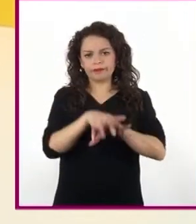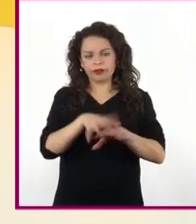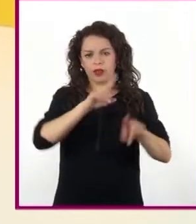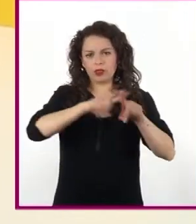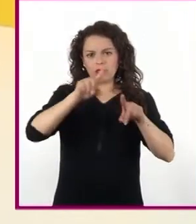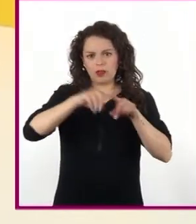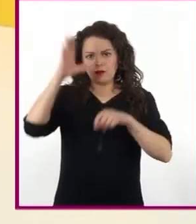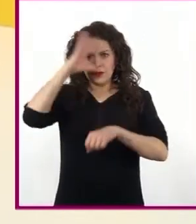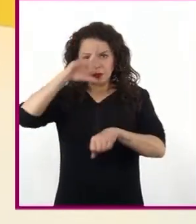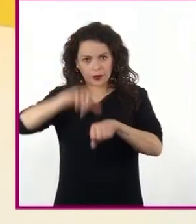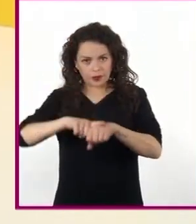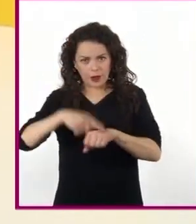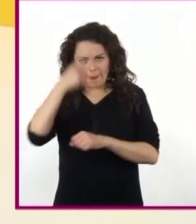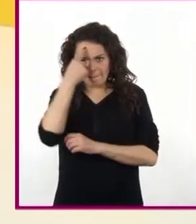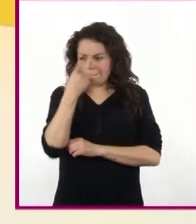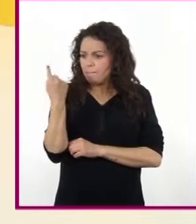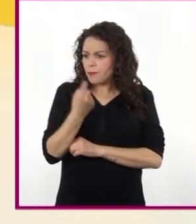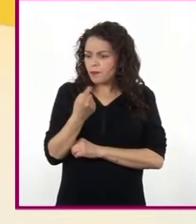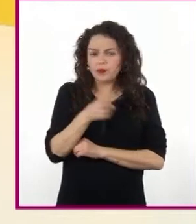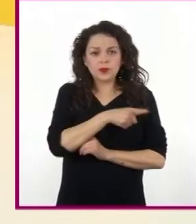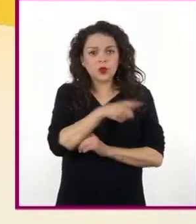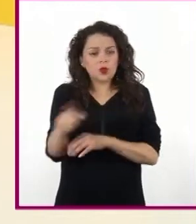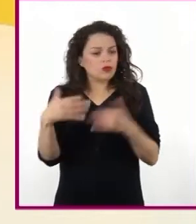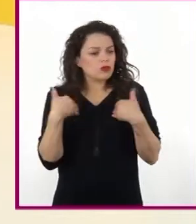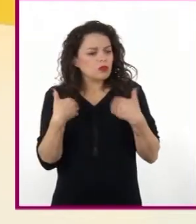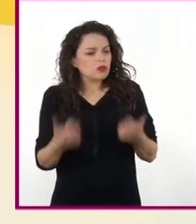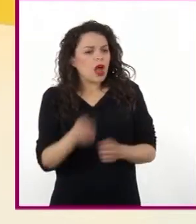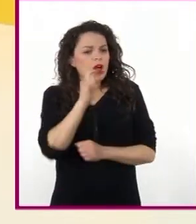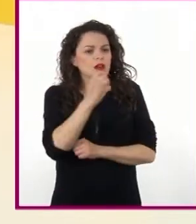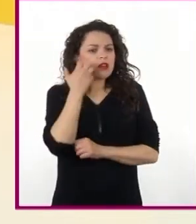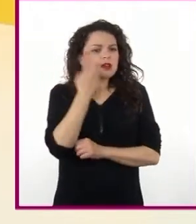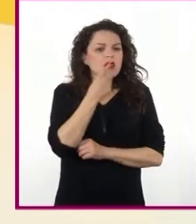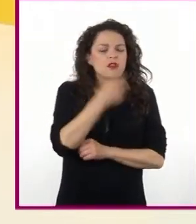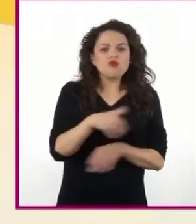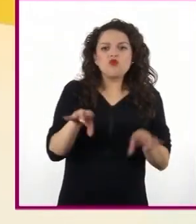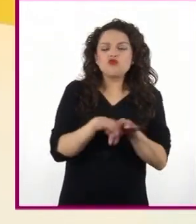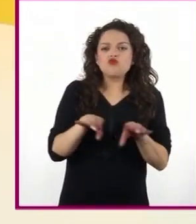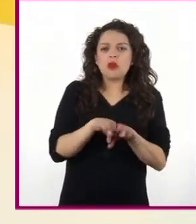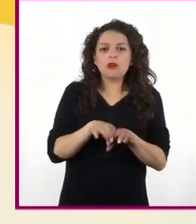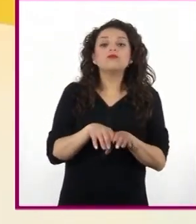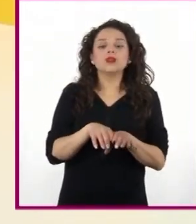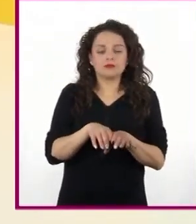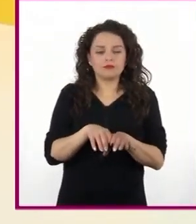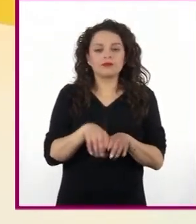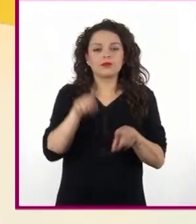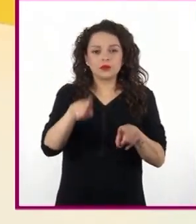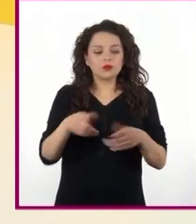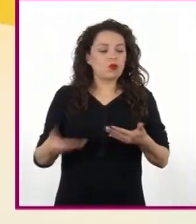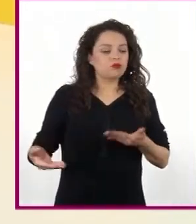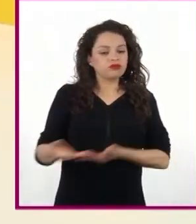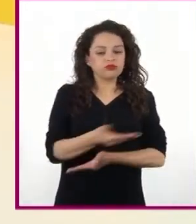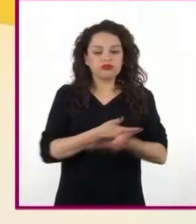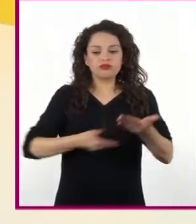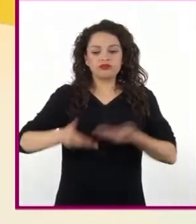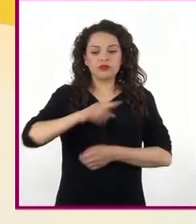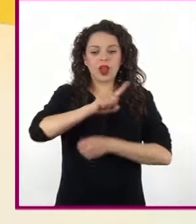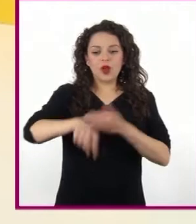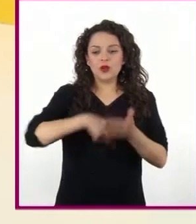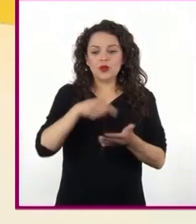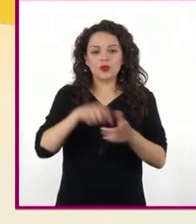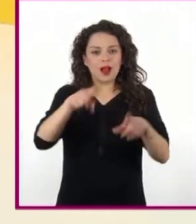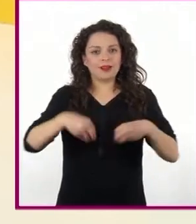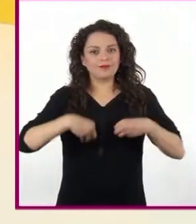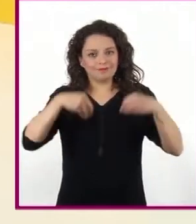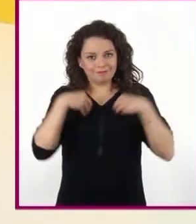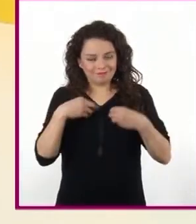la finalidad de que ustedes comprendan a qué se refiere y cómo se manifiesta en sus espacios de convivencia. Antes de dar